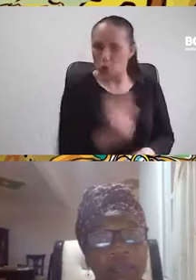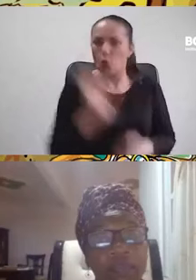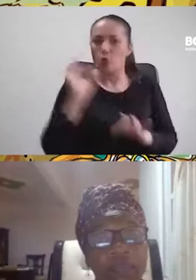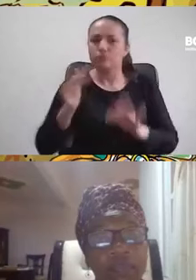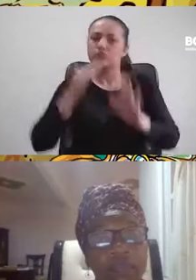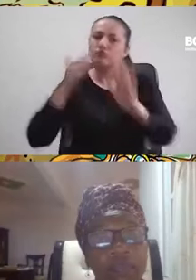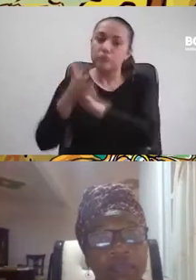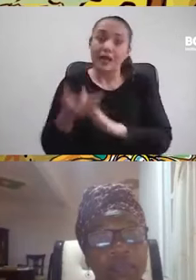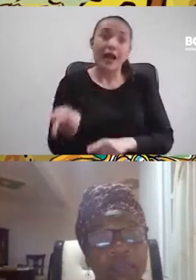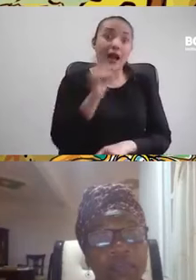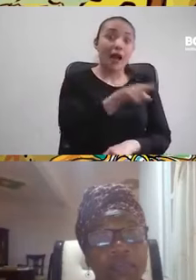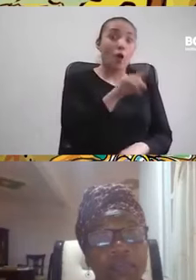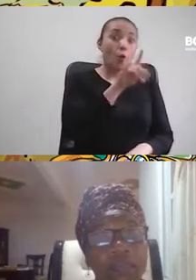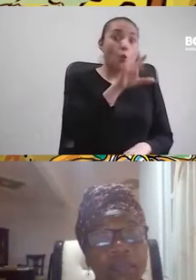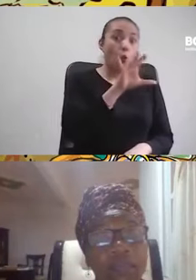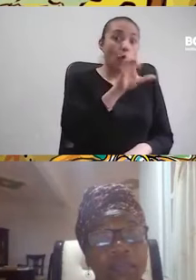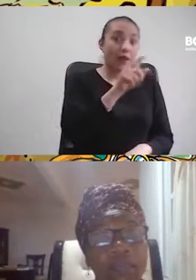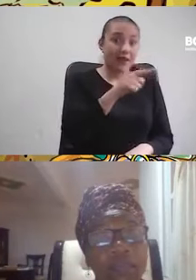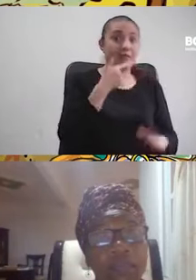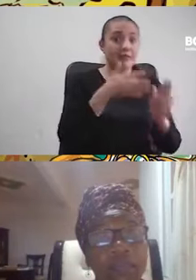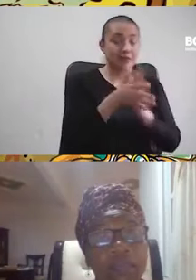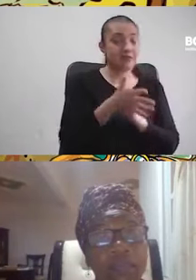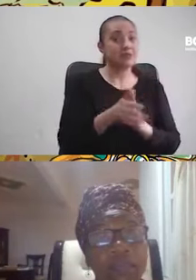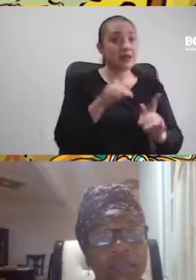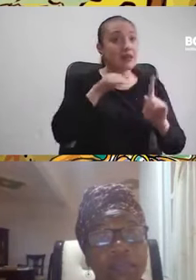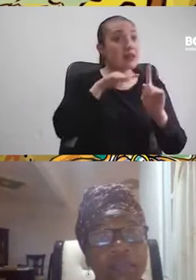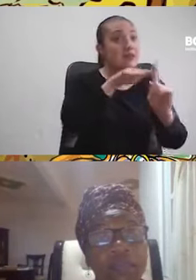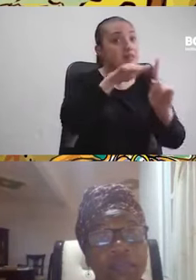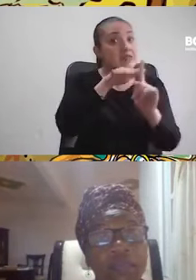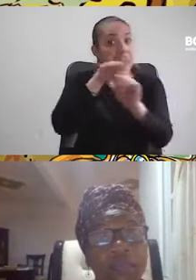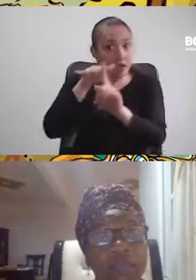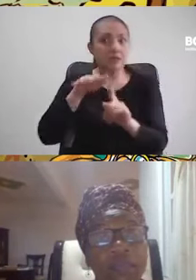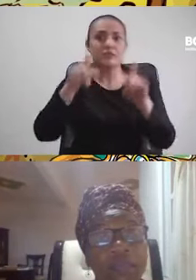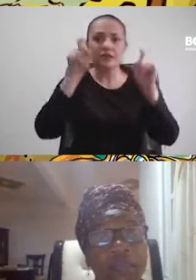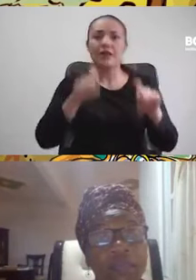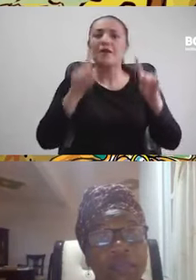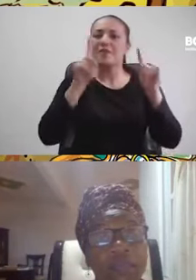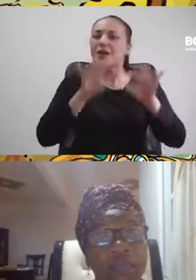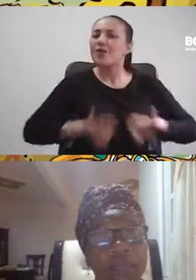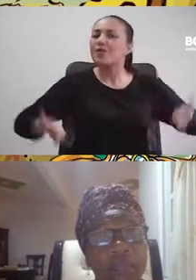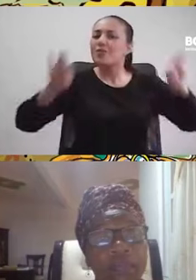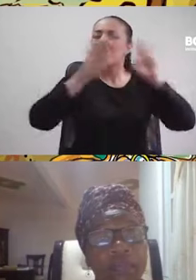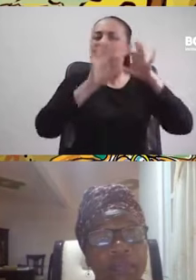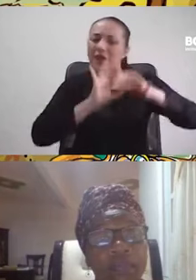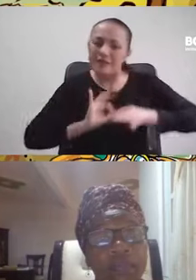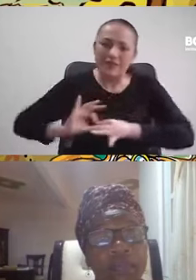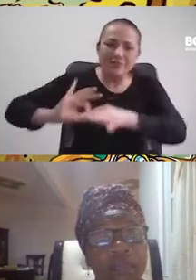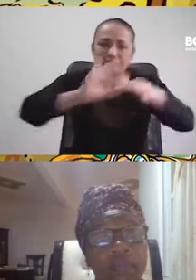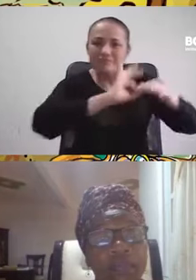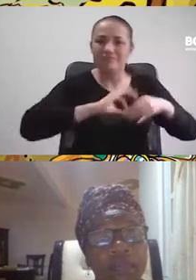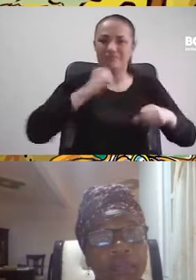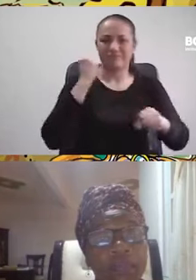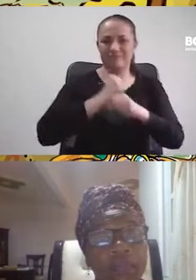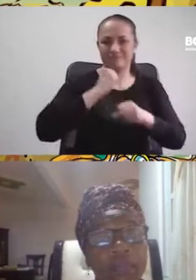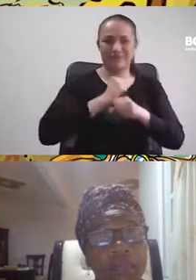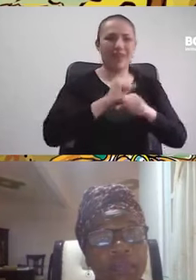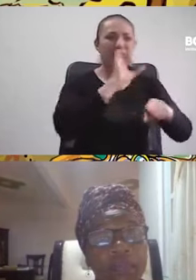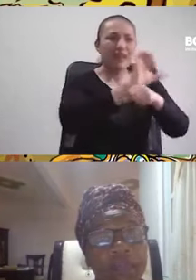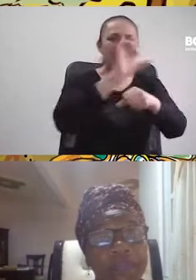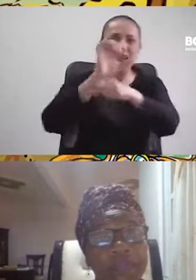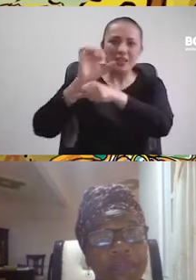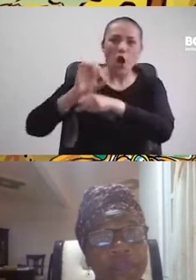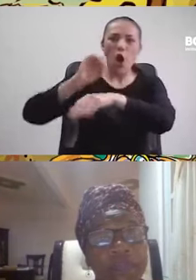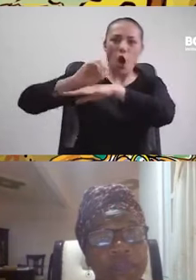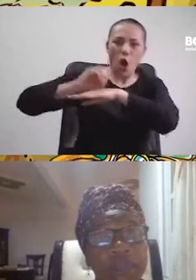incidencia se debe dar, pero debe haber un trabajo mancomunado institucional para que la literatura dentro del marco de